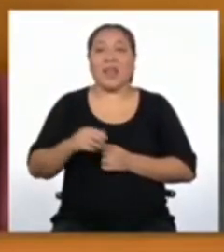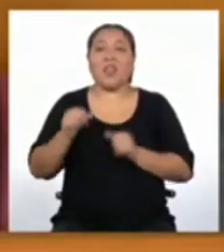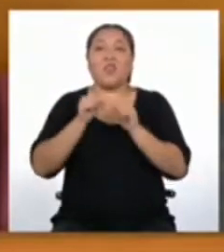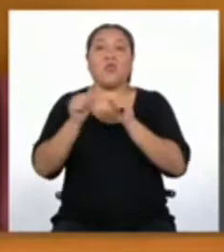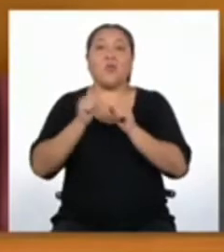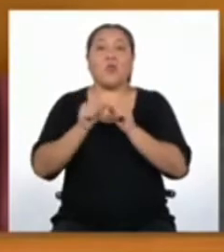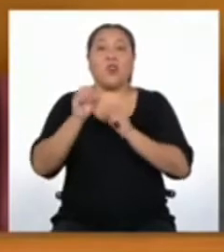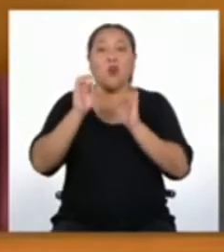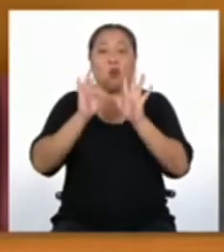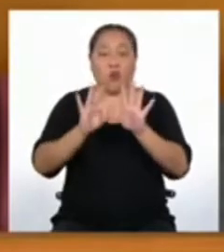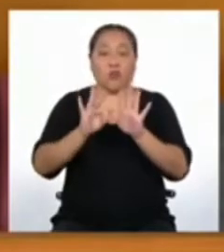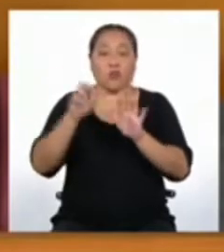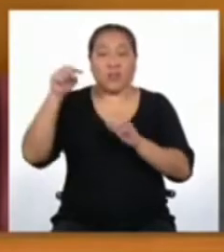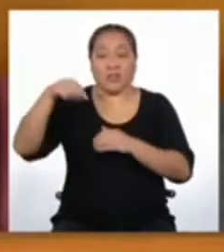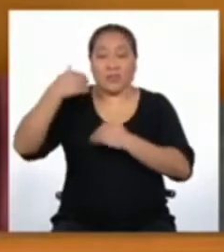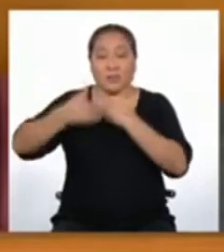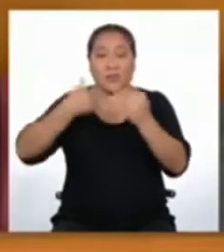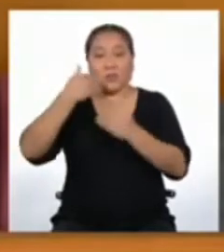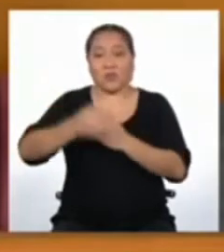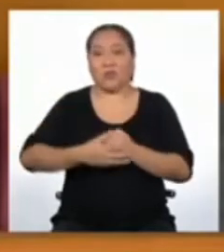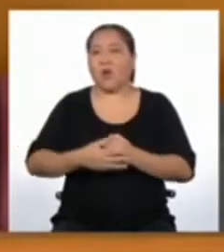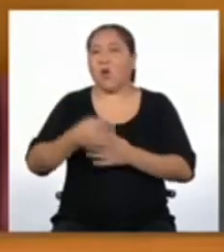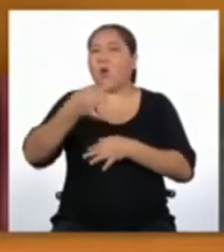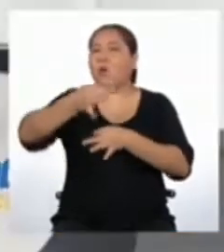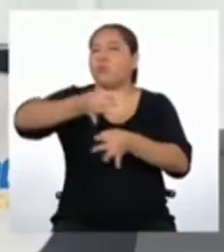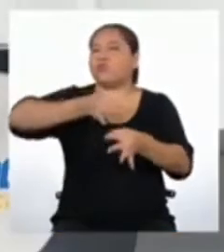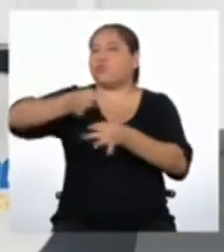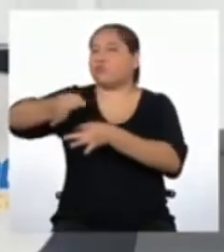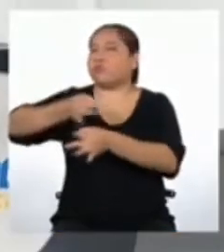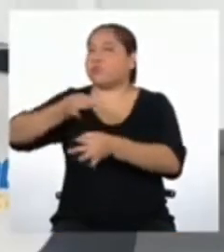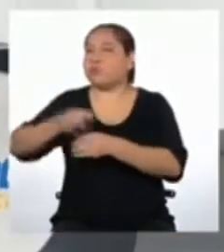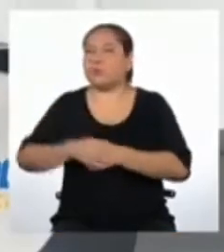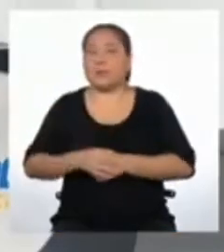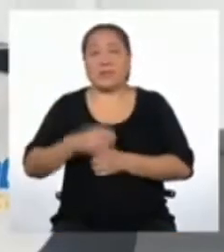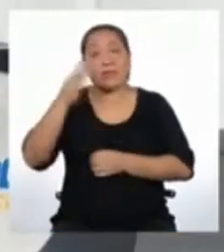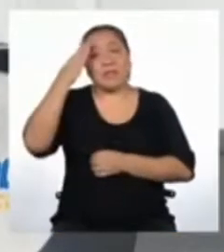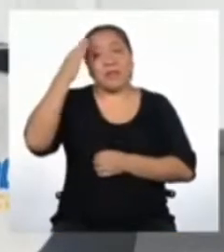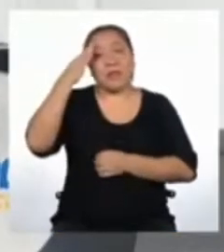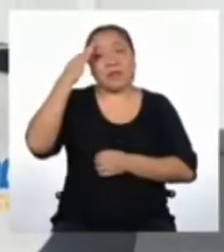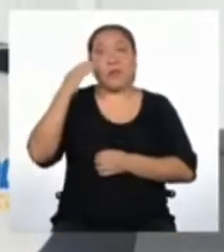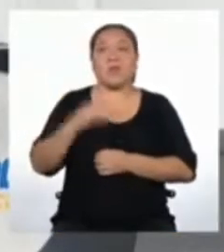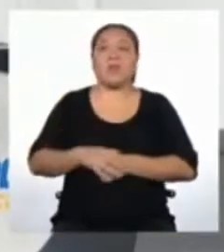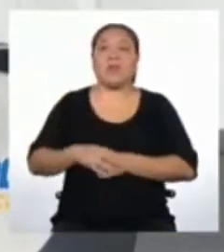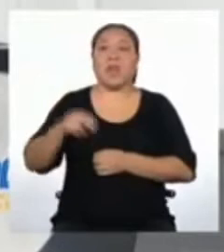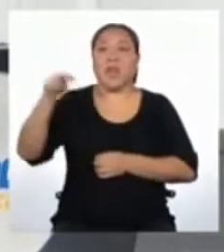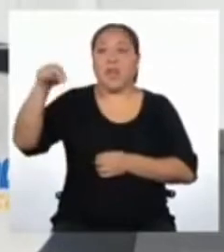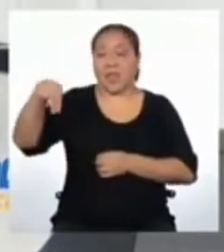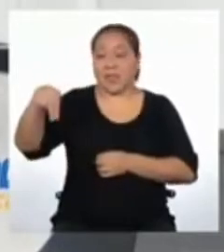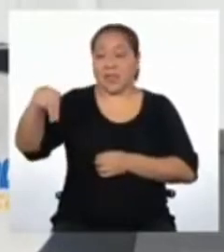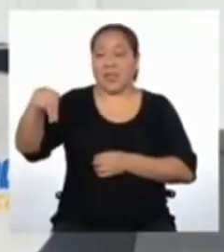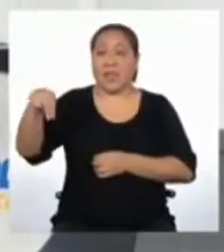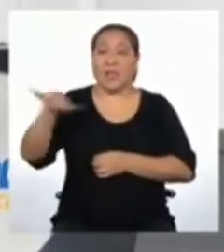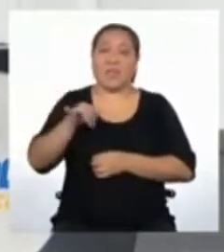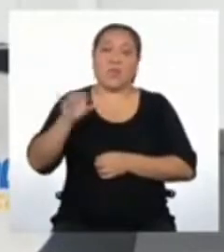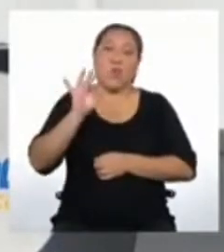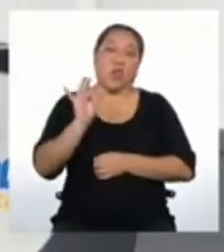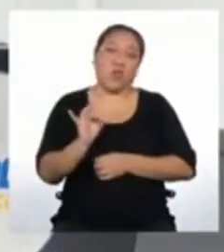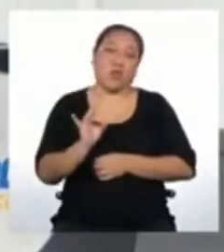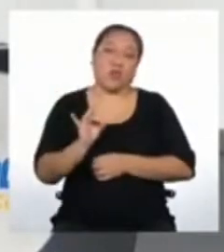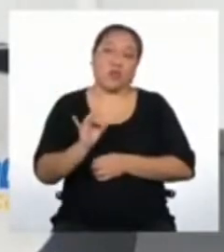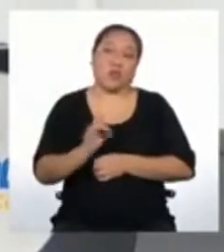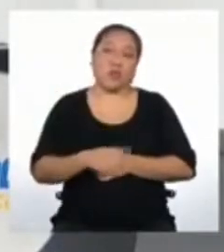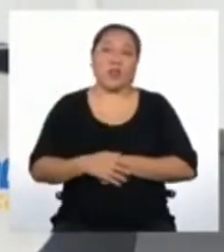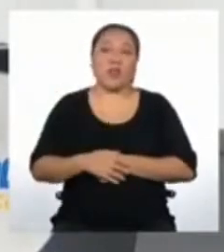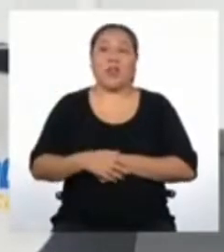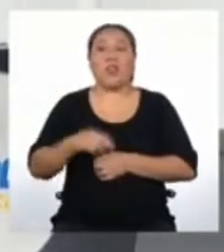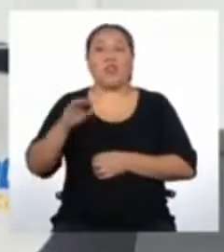esta progresión, ¿qué datos tenemos, Yanira? Sabemos que nuestro término enésimo es 8, así que todas las n